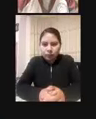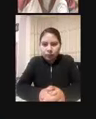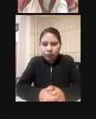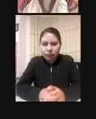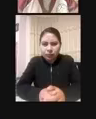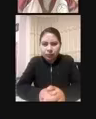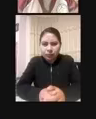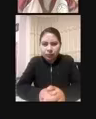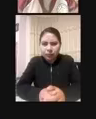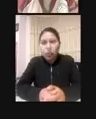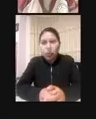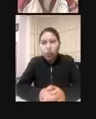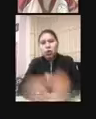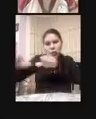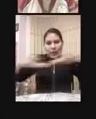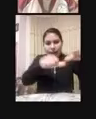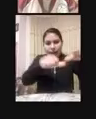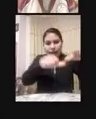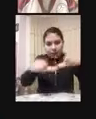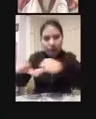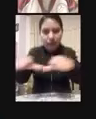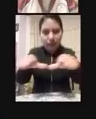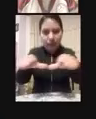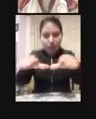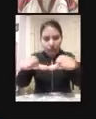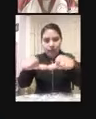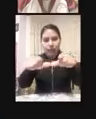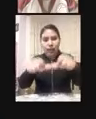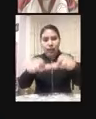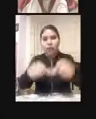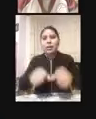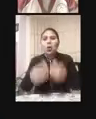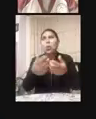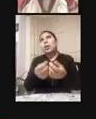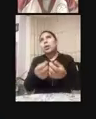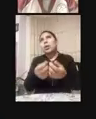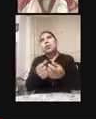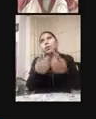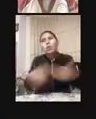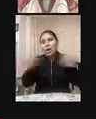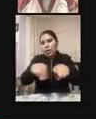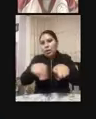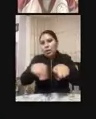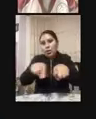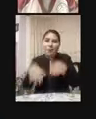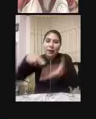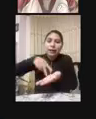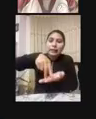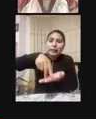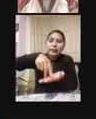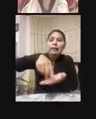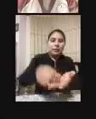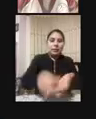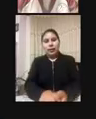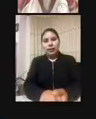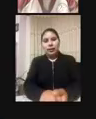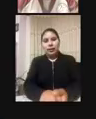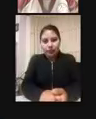y movimientos que los niños realizan utilizando grandes grupos musculares. Dicho